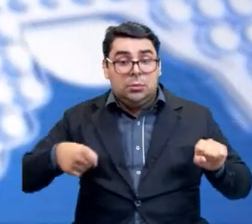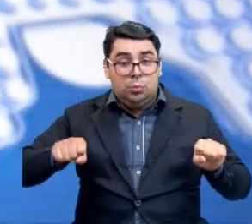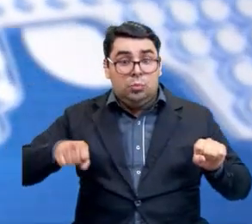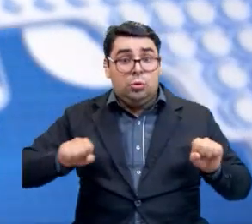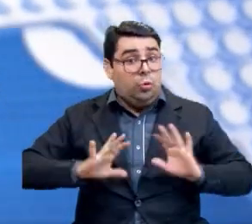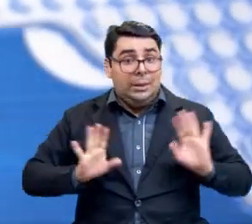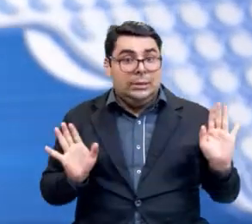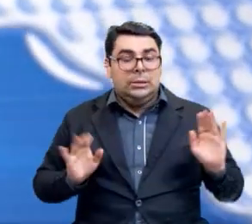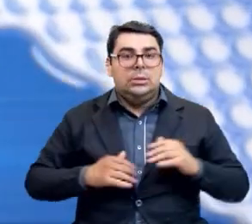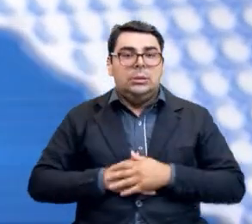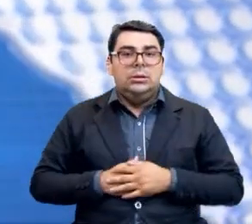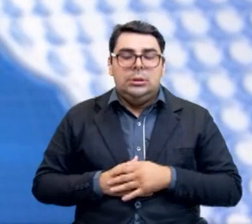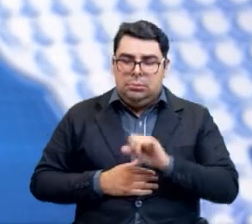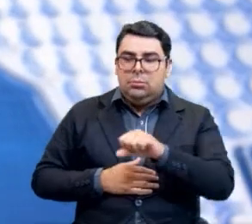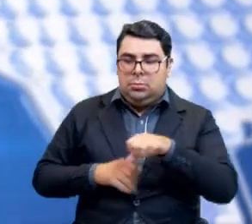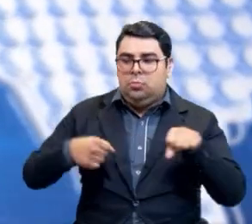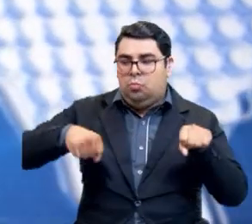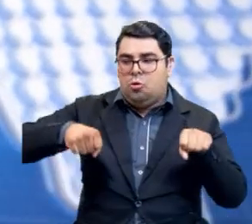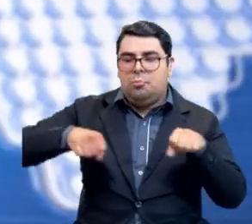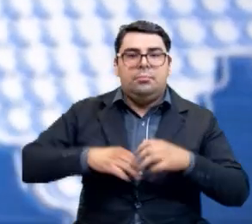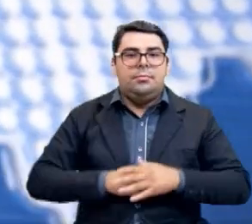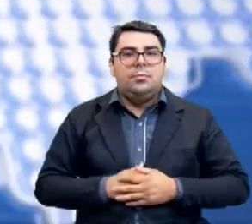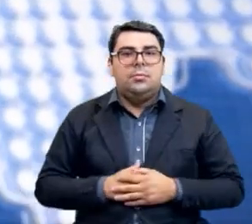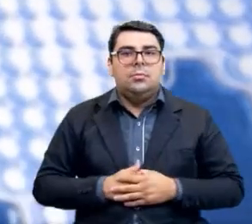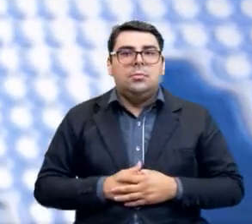necesita el de moto. Sí, el de moto.